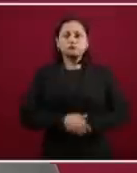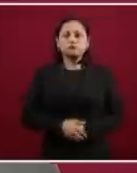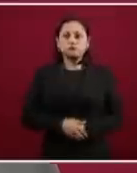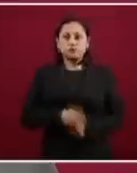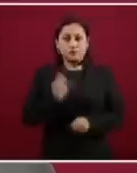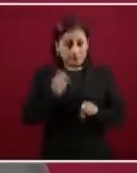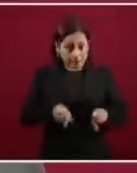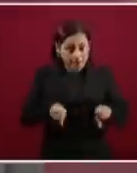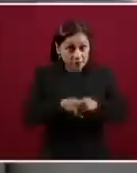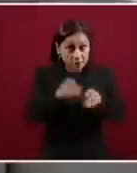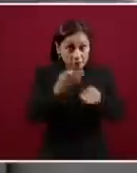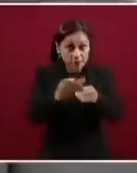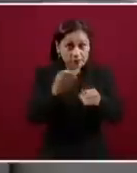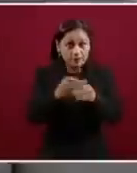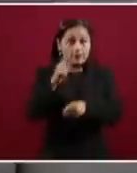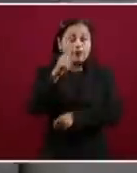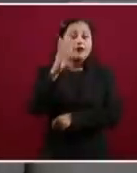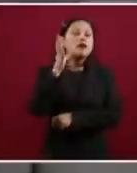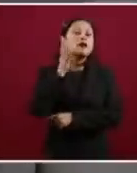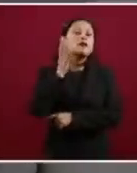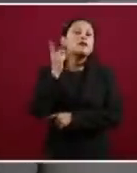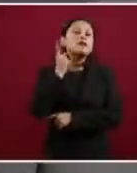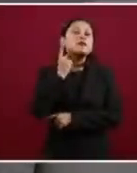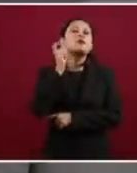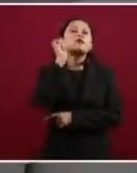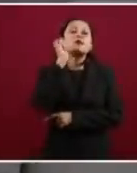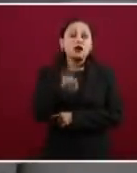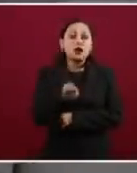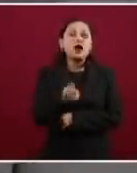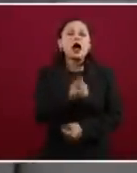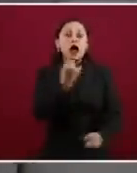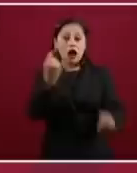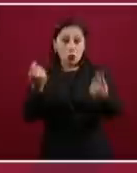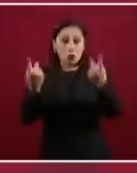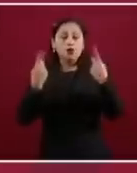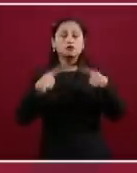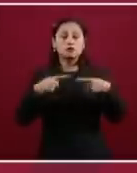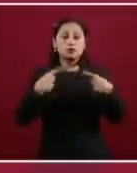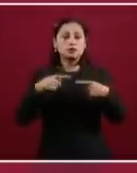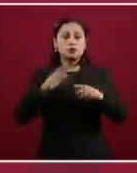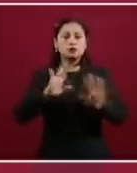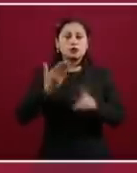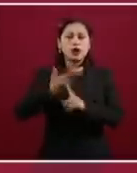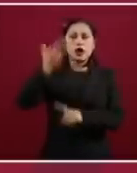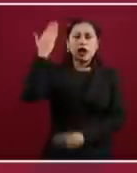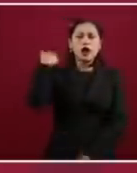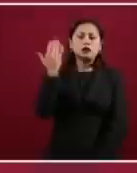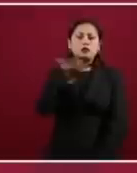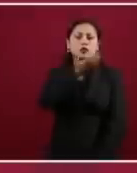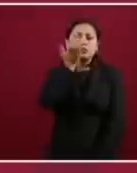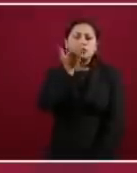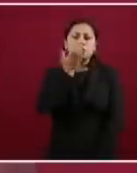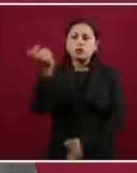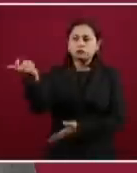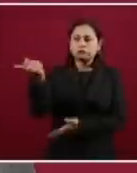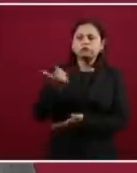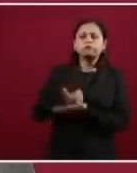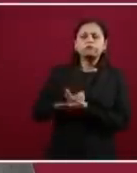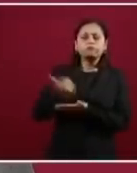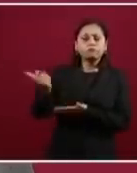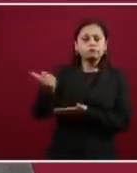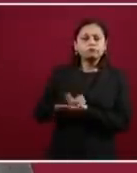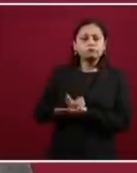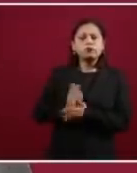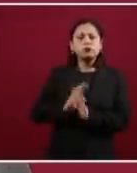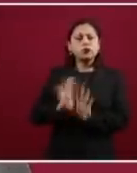la Cámara. Se quedaron acostumbrados a las partidas de moche.